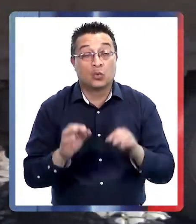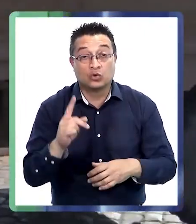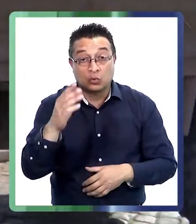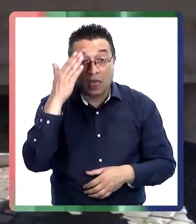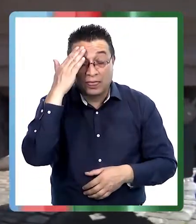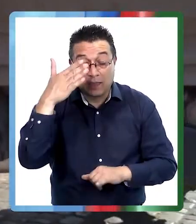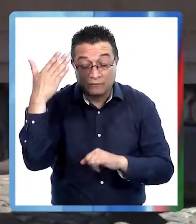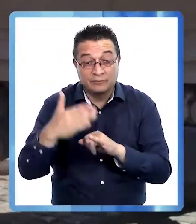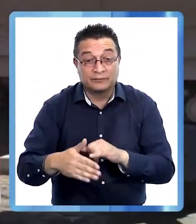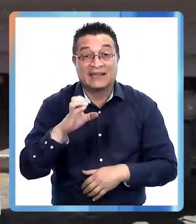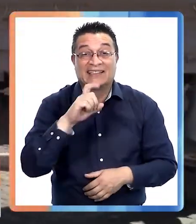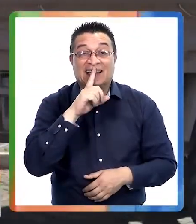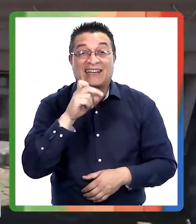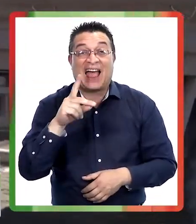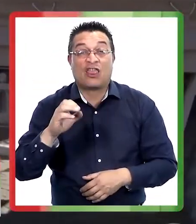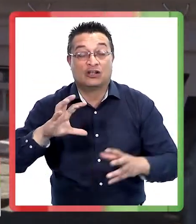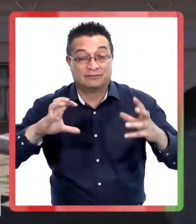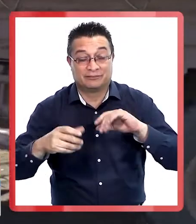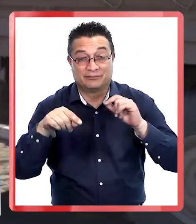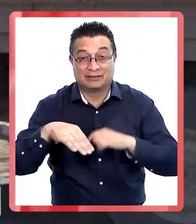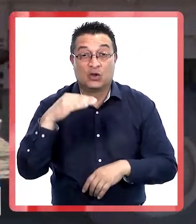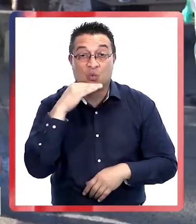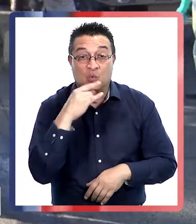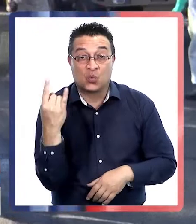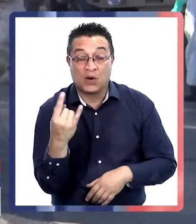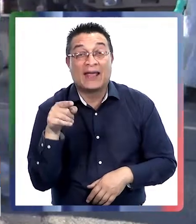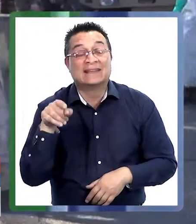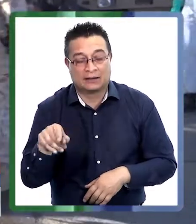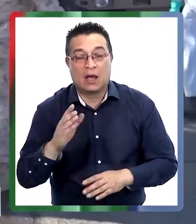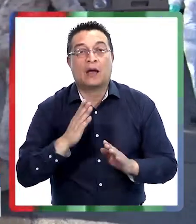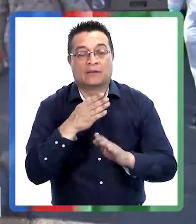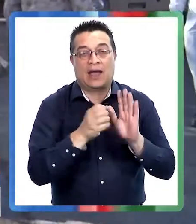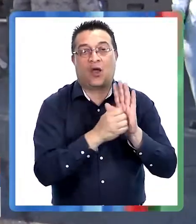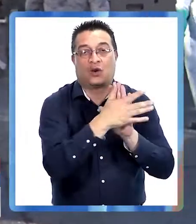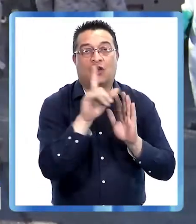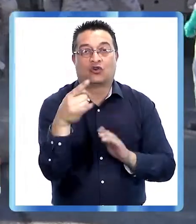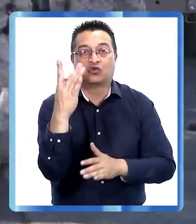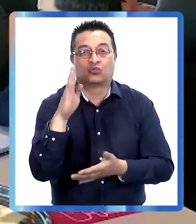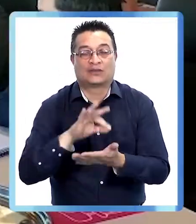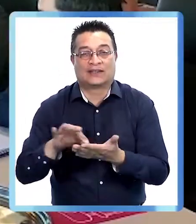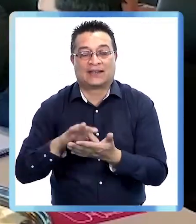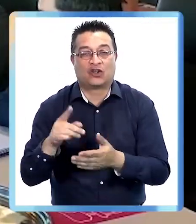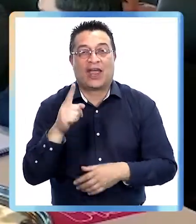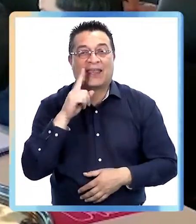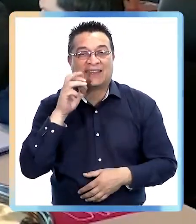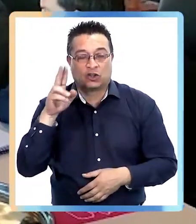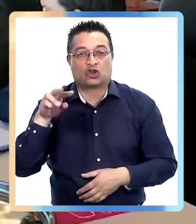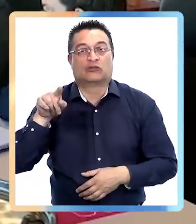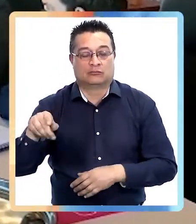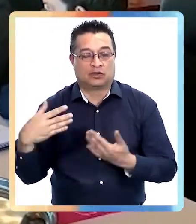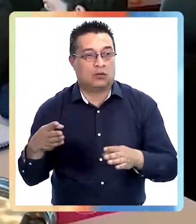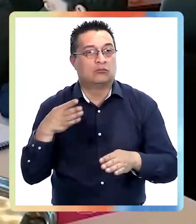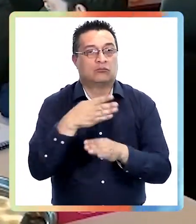Justo a un día de que venza el actual estado de excepción constitucional de emergencia, llegó hasta la Araucanía el subsecretario del Interior Manuel Monsalve,